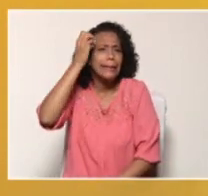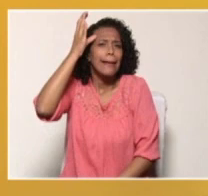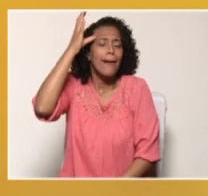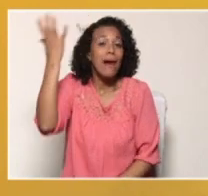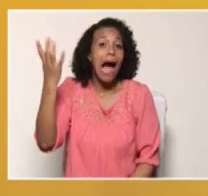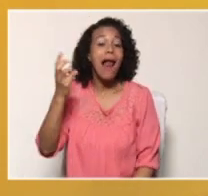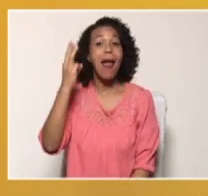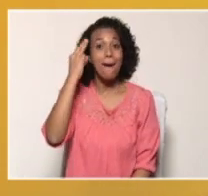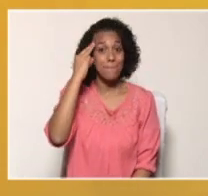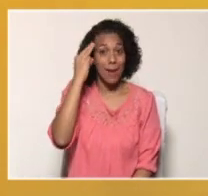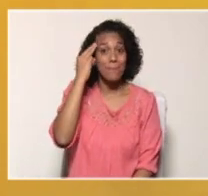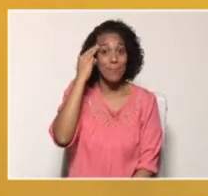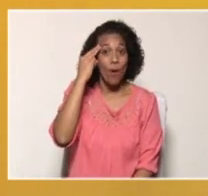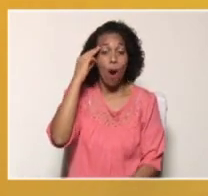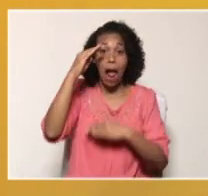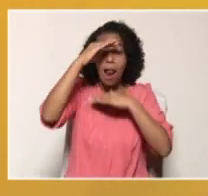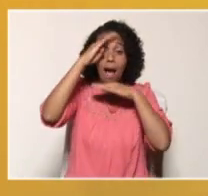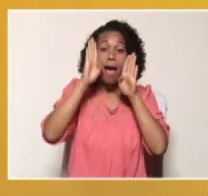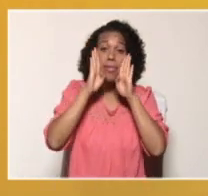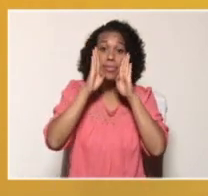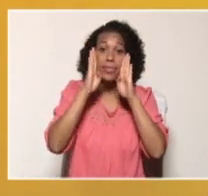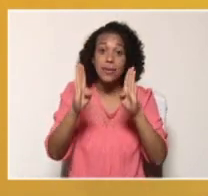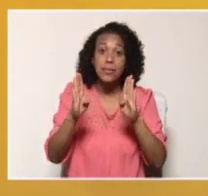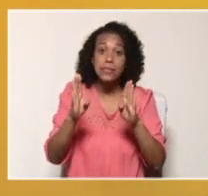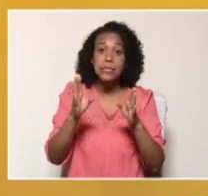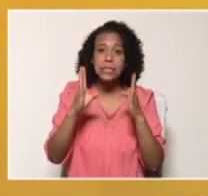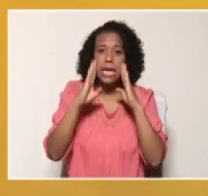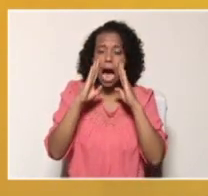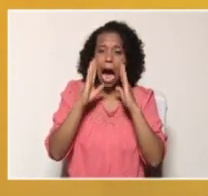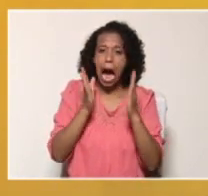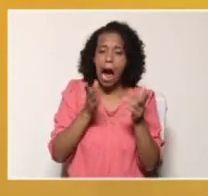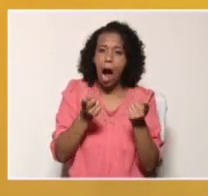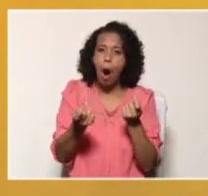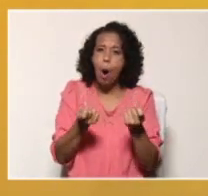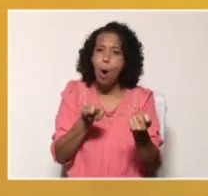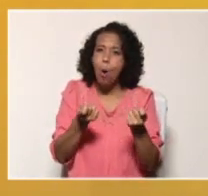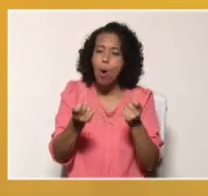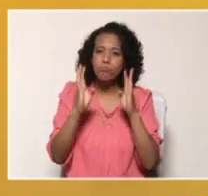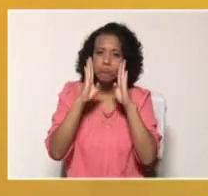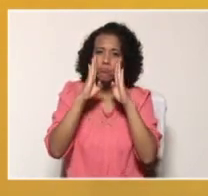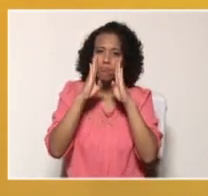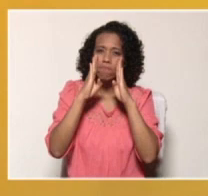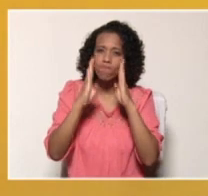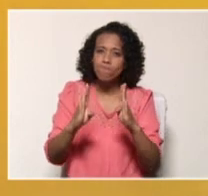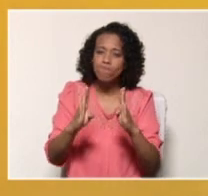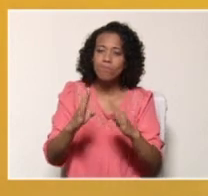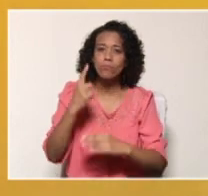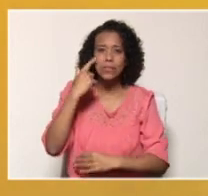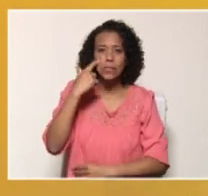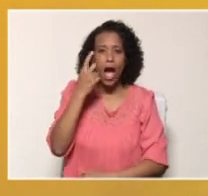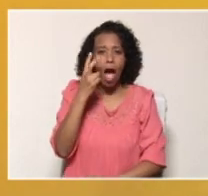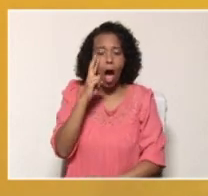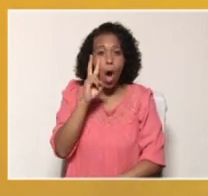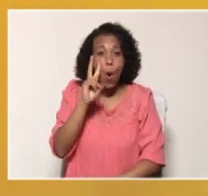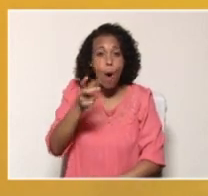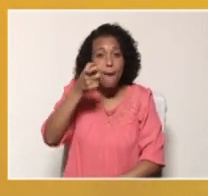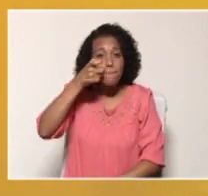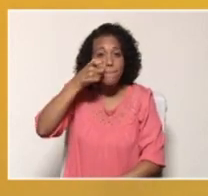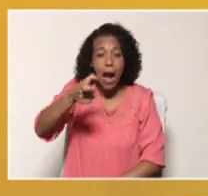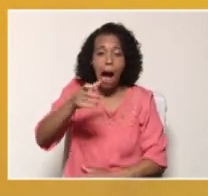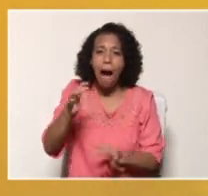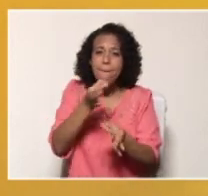La memoria, la atención, la concentración de nuestros niños y niñas, esa agudeza visual que es